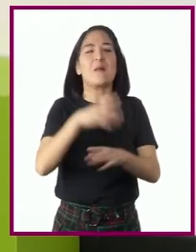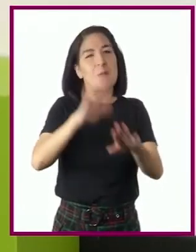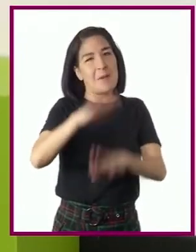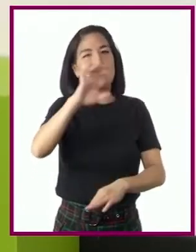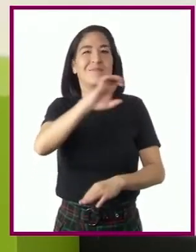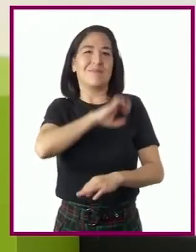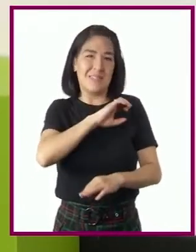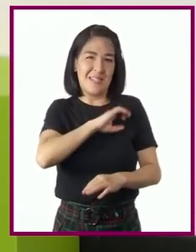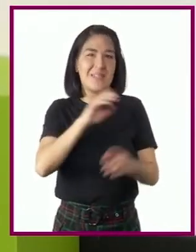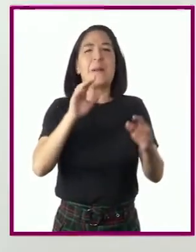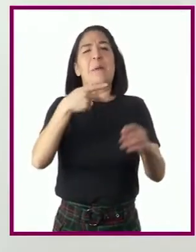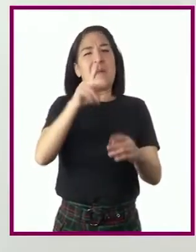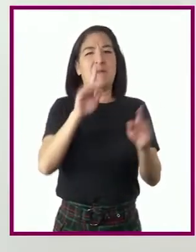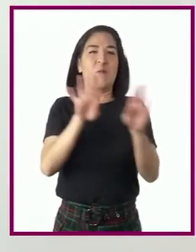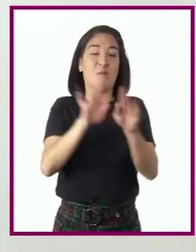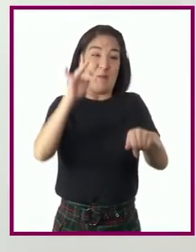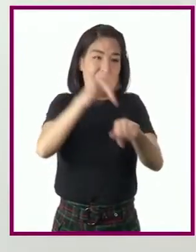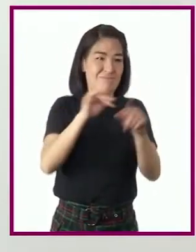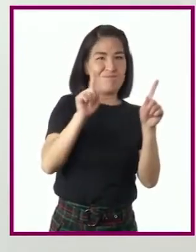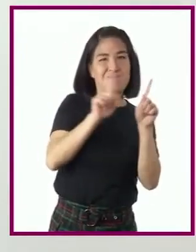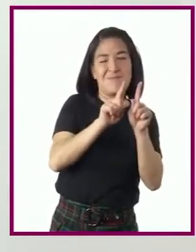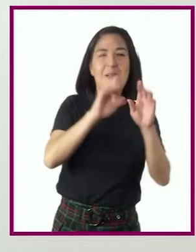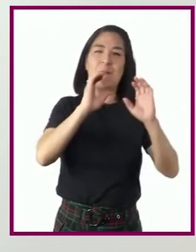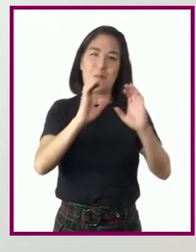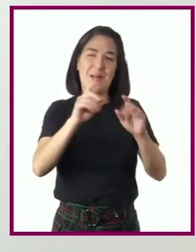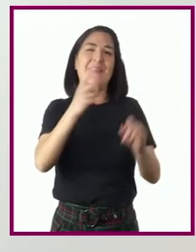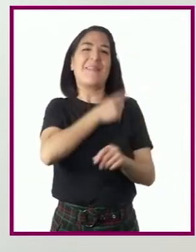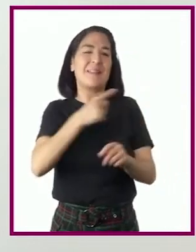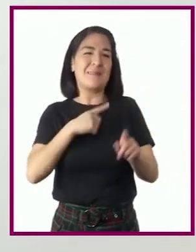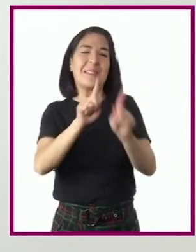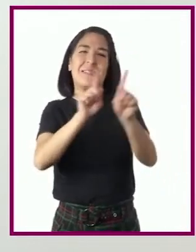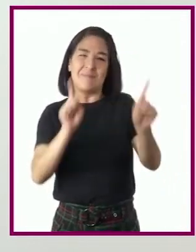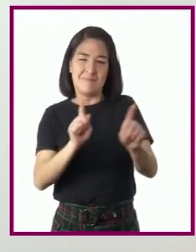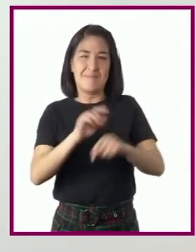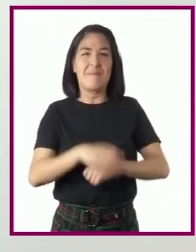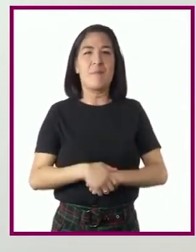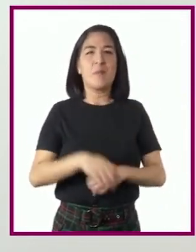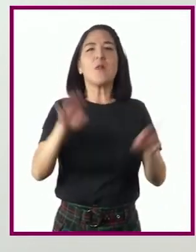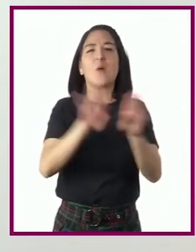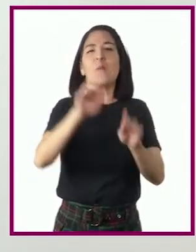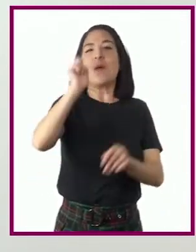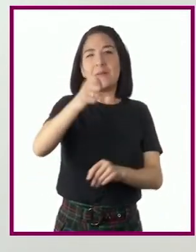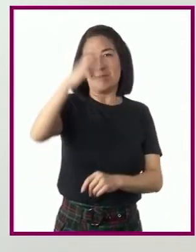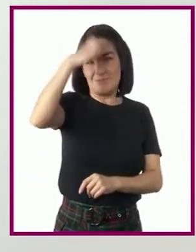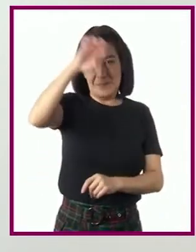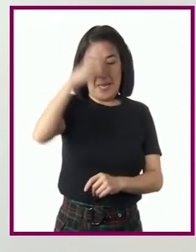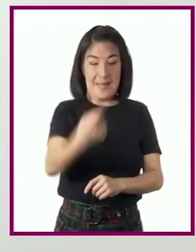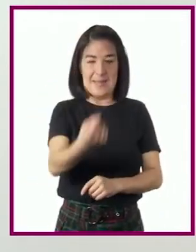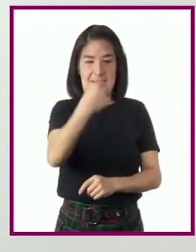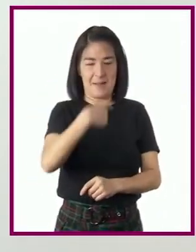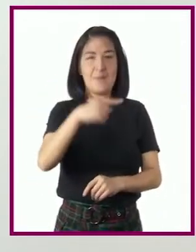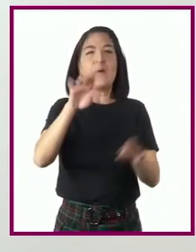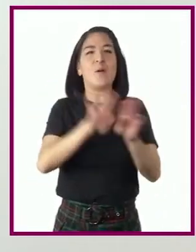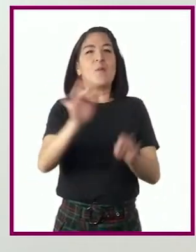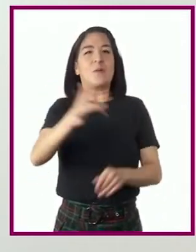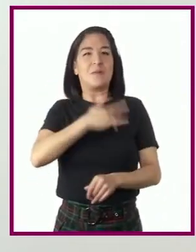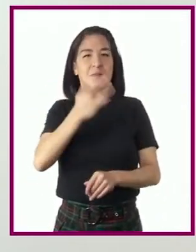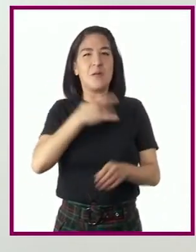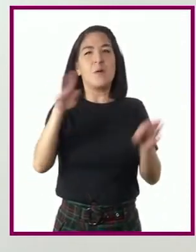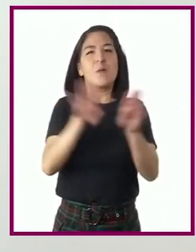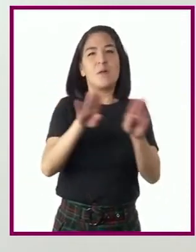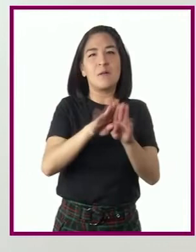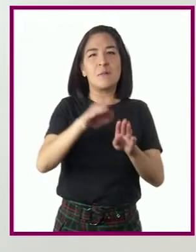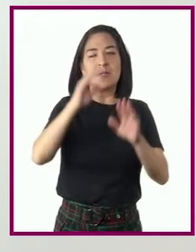contacto físico. Nos dejan una experiencia para intentarlo nosotros también, detenernos a pensar